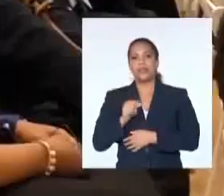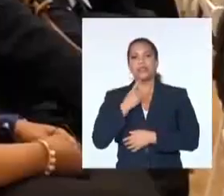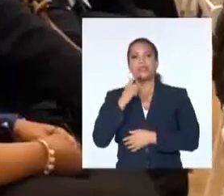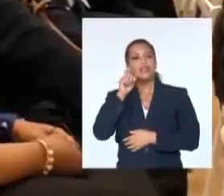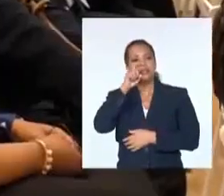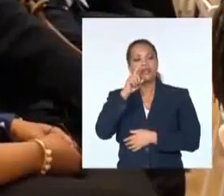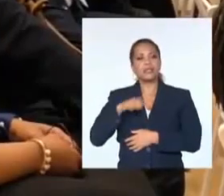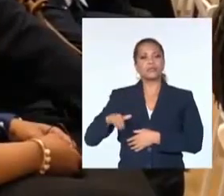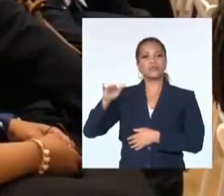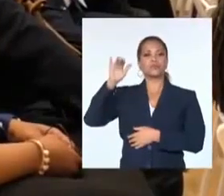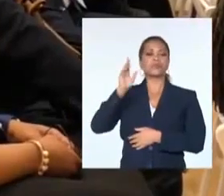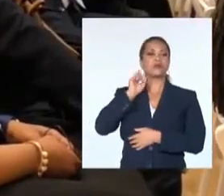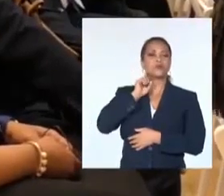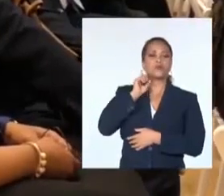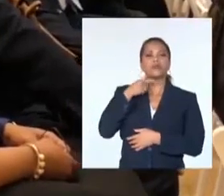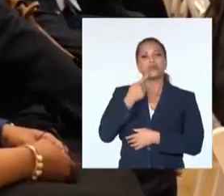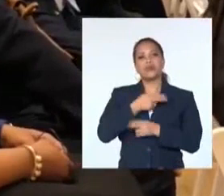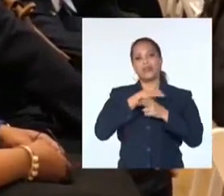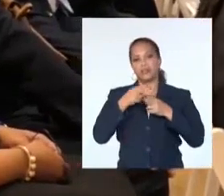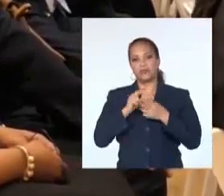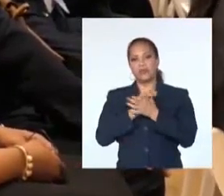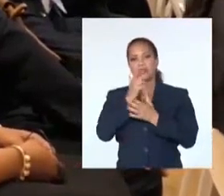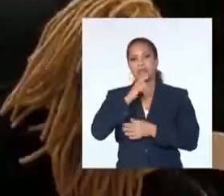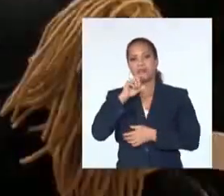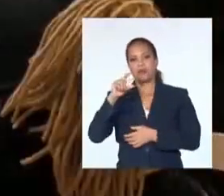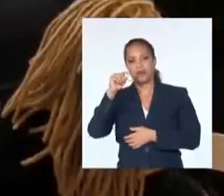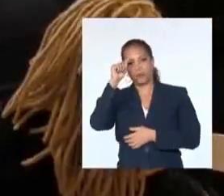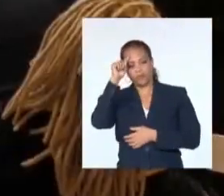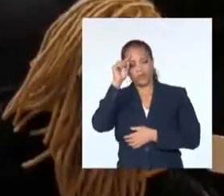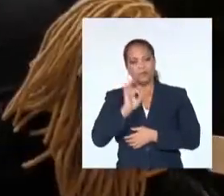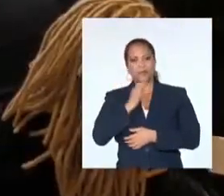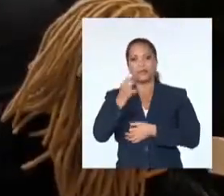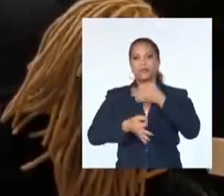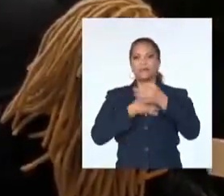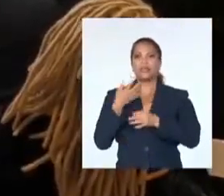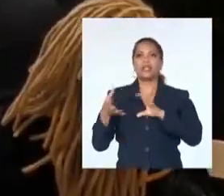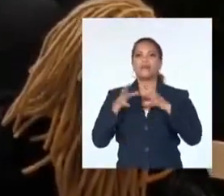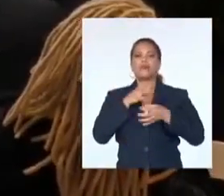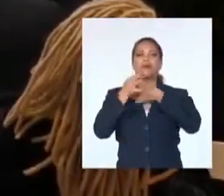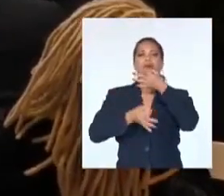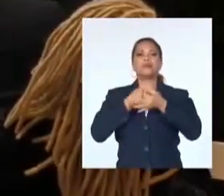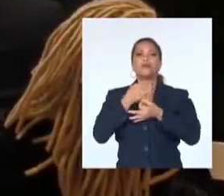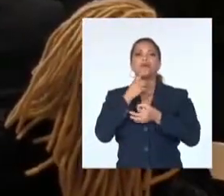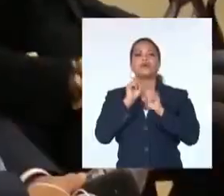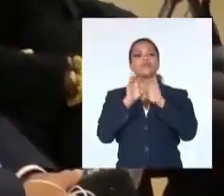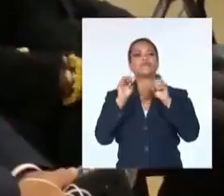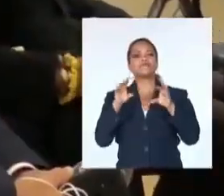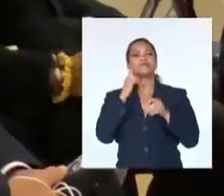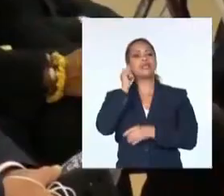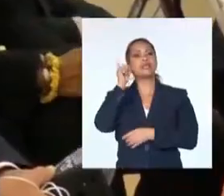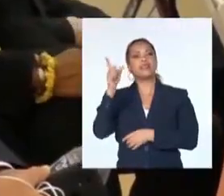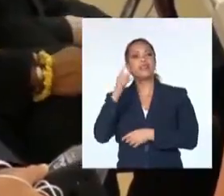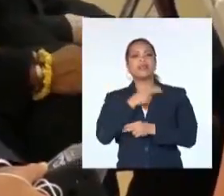historia. A todos llamó a honrar la memoria de Malcolm X y la mejor manera de hacerlo, les dijo, es difundiendo sus ideas en las